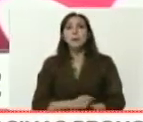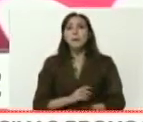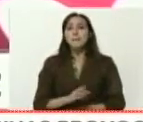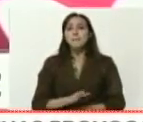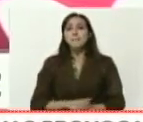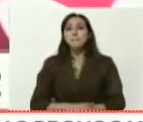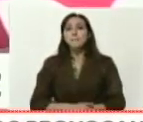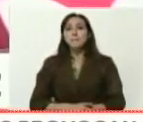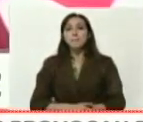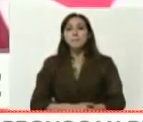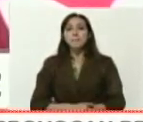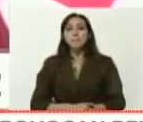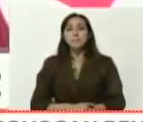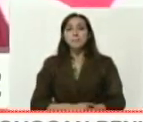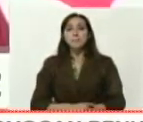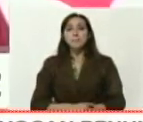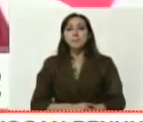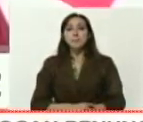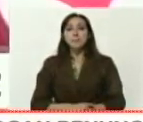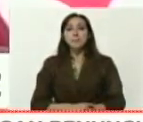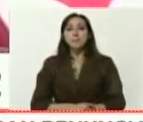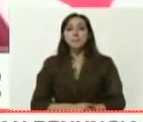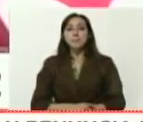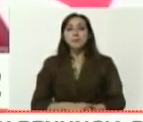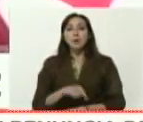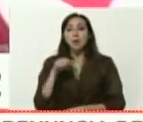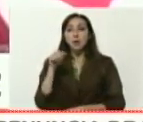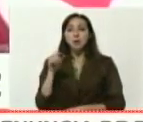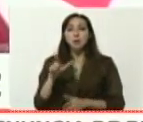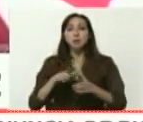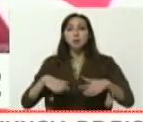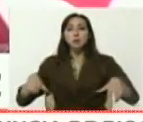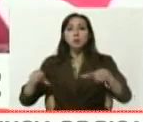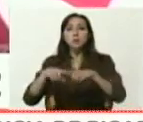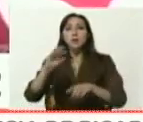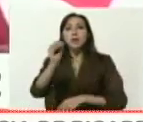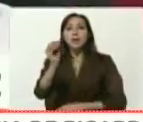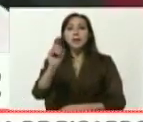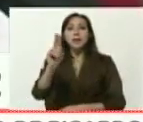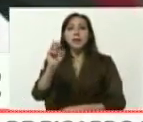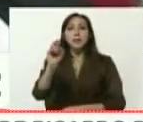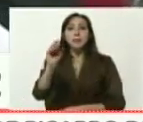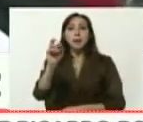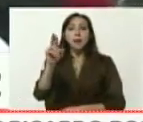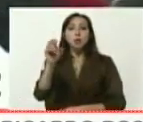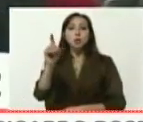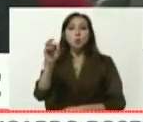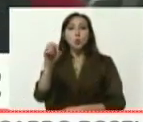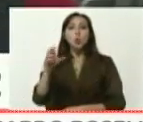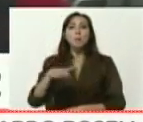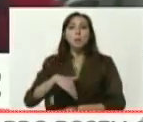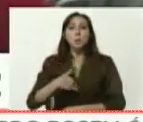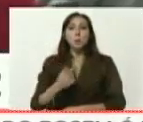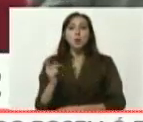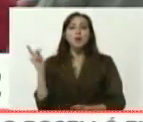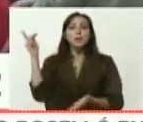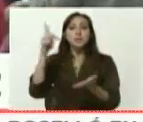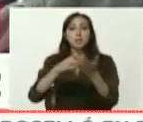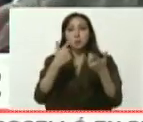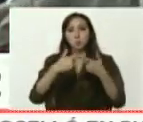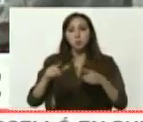Quebradón, allá donde estuvimos alzados, que costaron 6 horas, se tiraron nuestros campesinos para llegar a Churucuto.